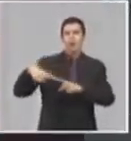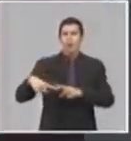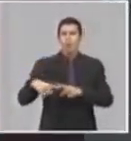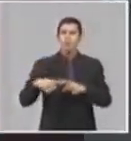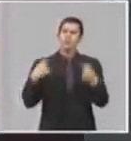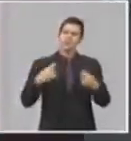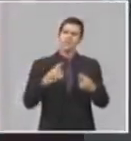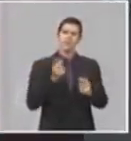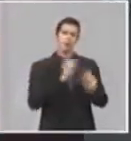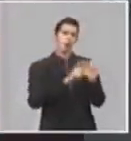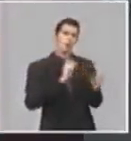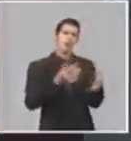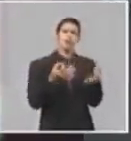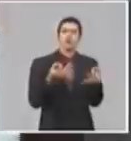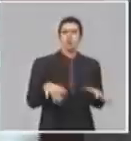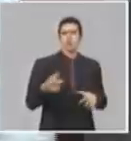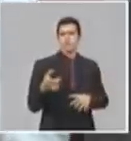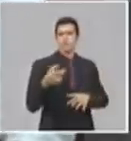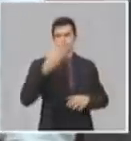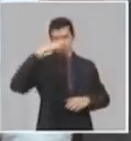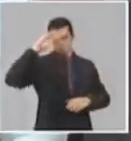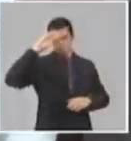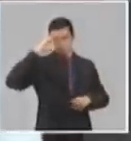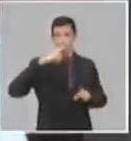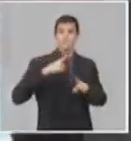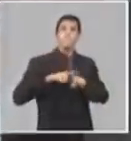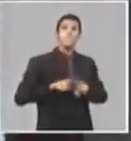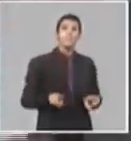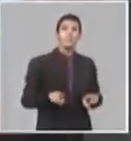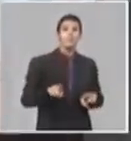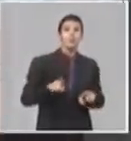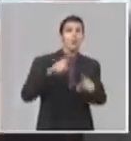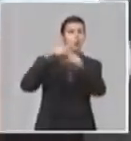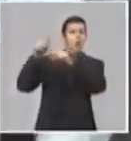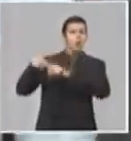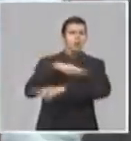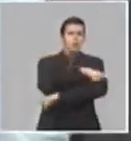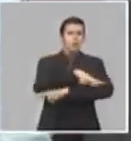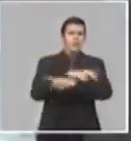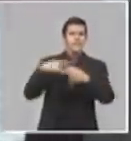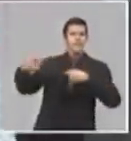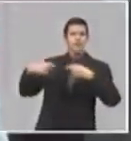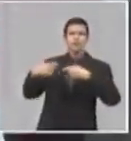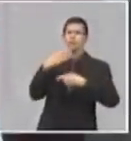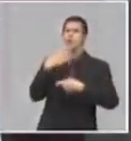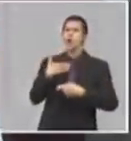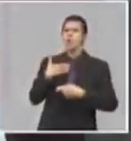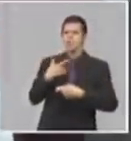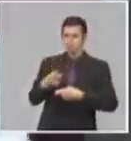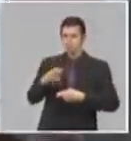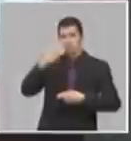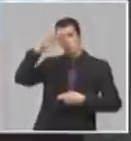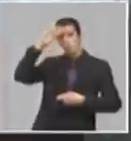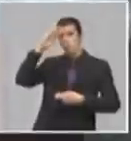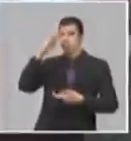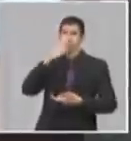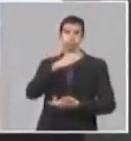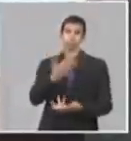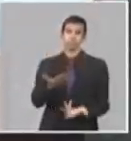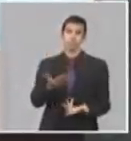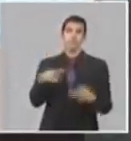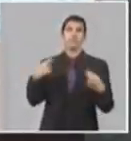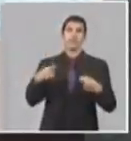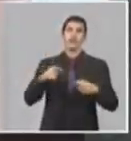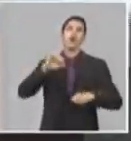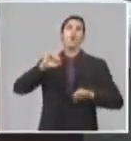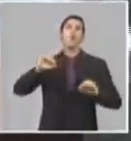tiendas poder sostener las otras cosas que queremos vender. Pero eso no lo han dicho ellos. Ellos ayer salieron a la red a decirle: